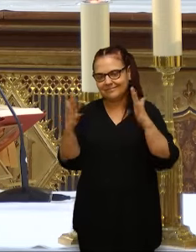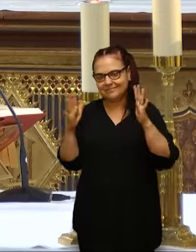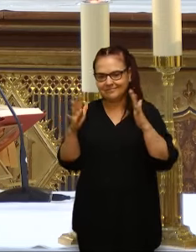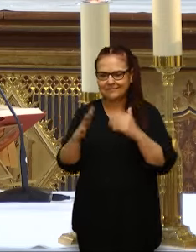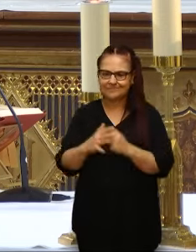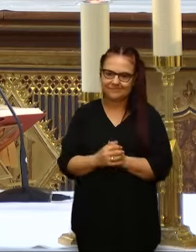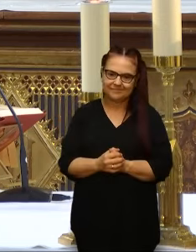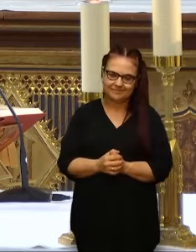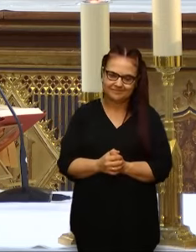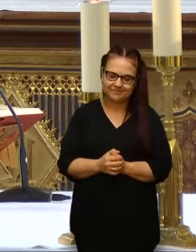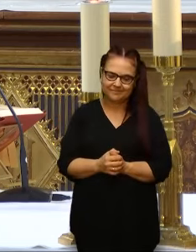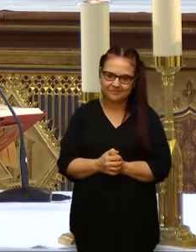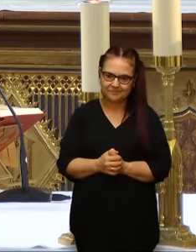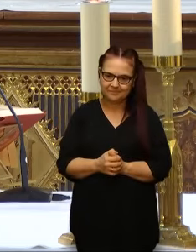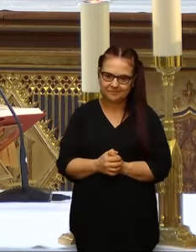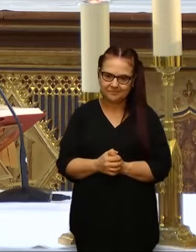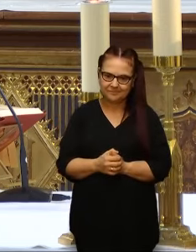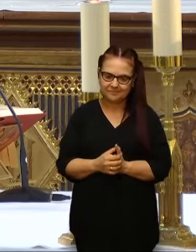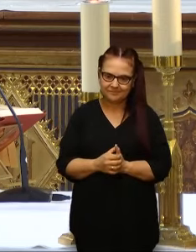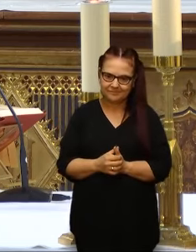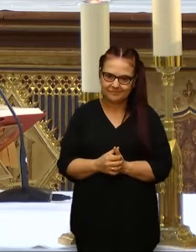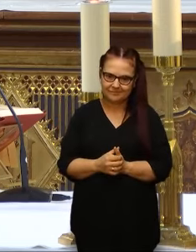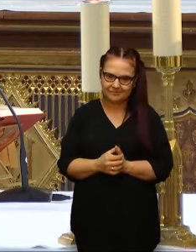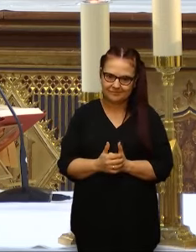tus alabanzas.